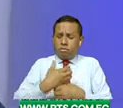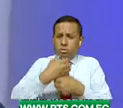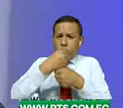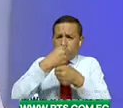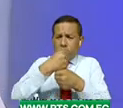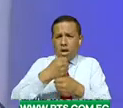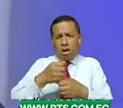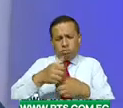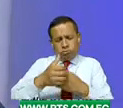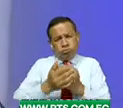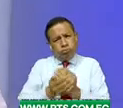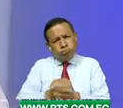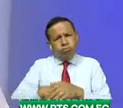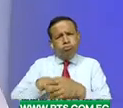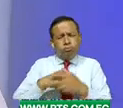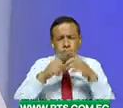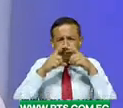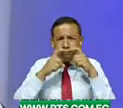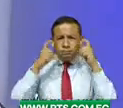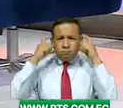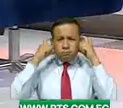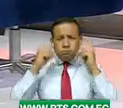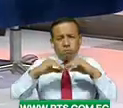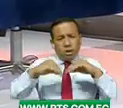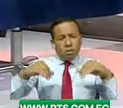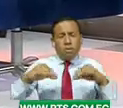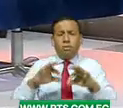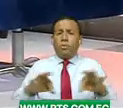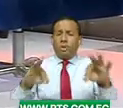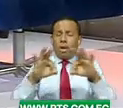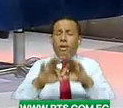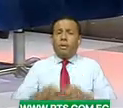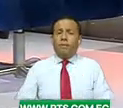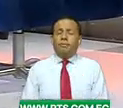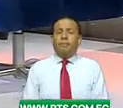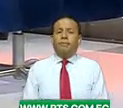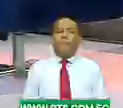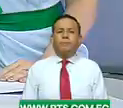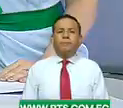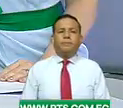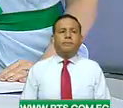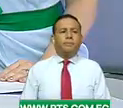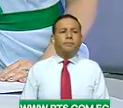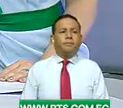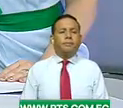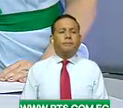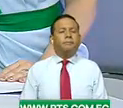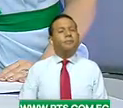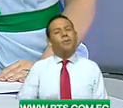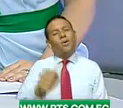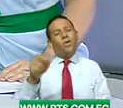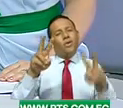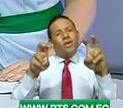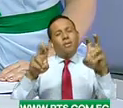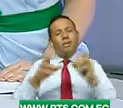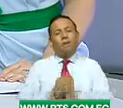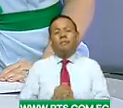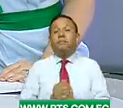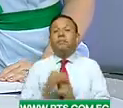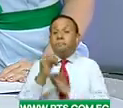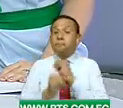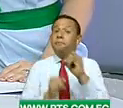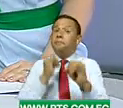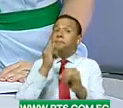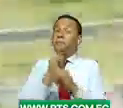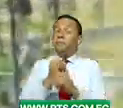alcohol en gel, el uso de mascarilla, el distanciamiento social. Informó Jorge Escobar. Cambiamos de tema y nos vamos al ámbito